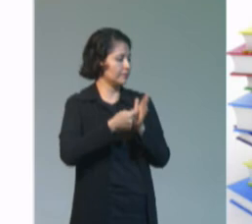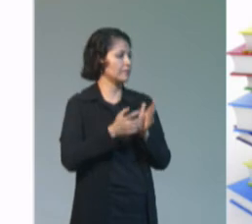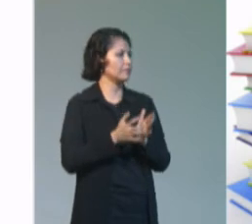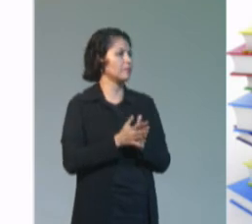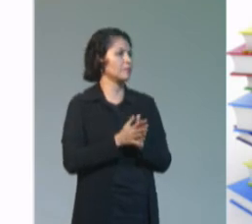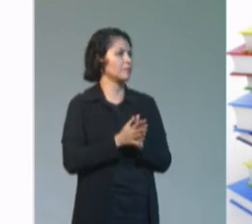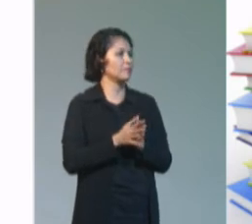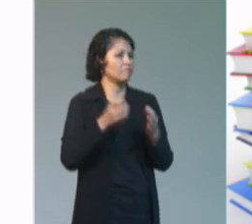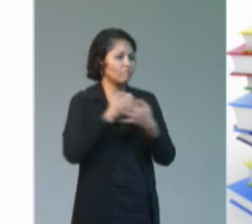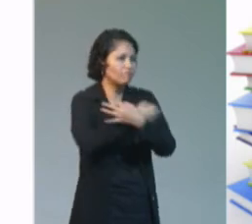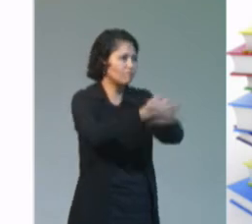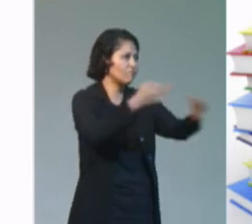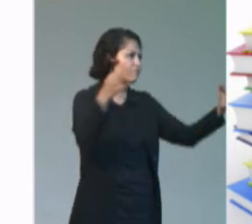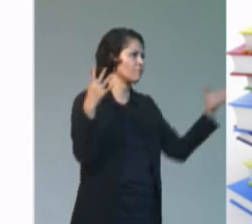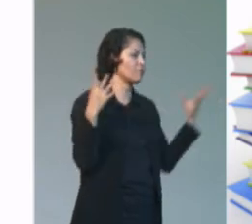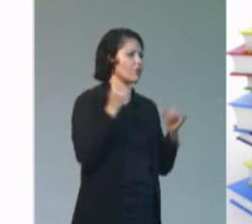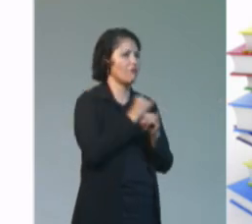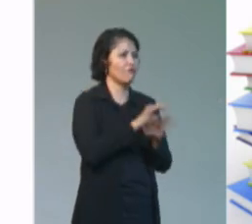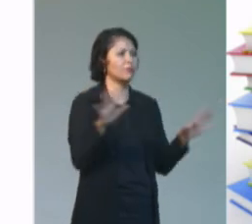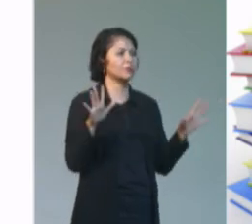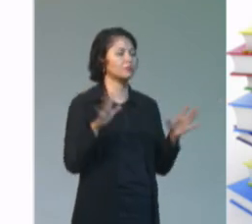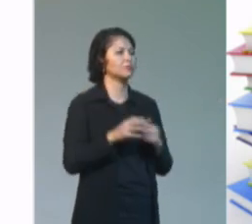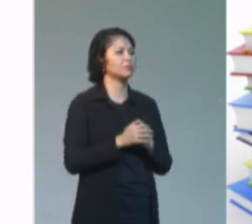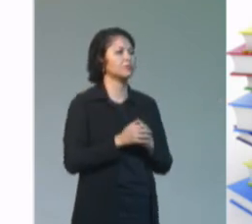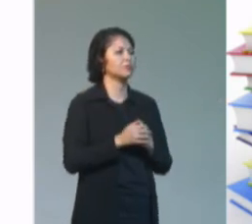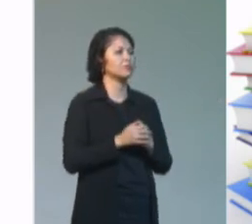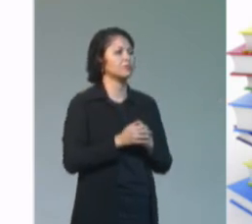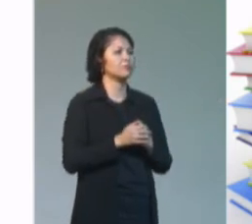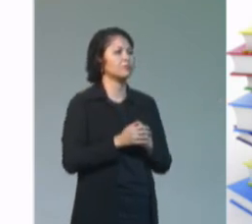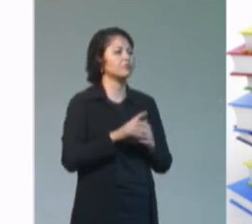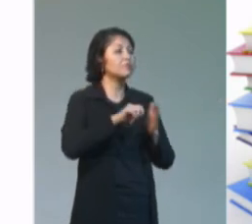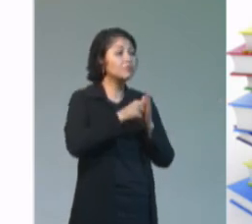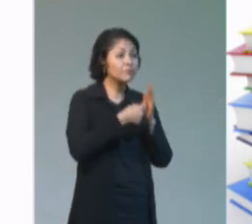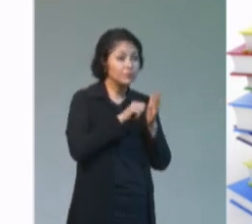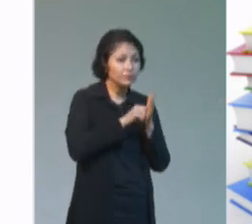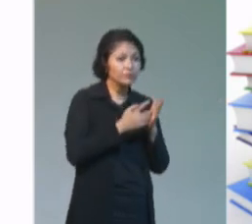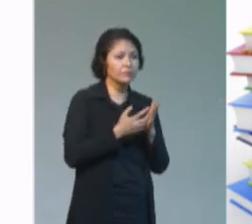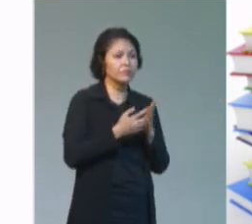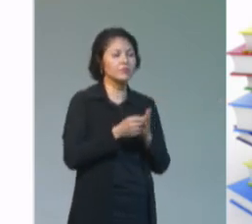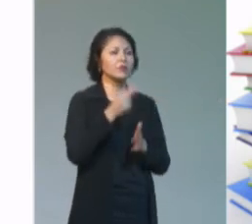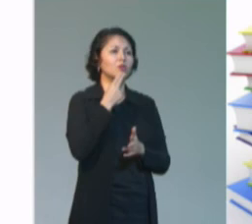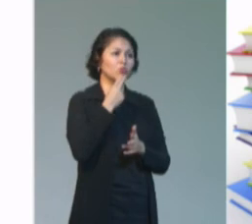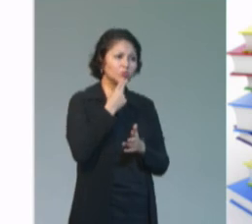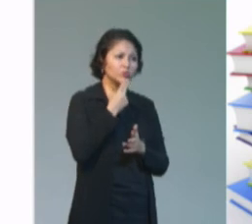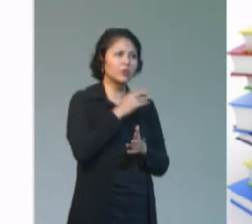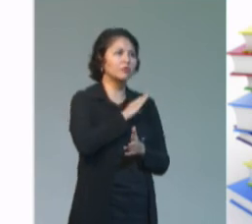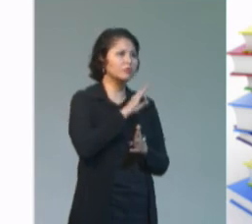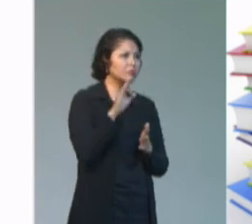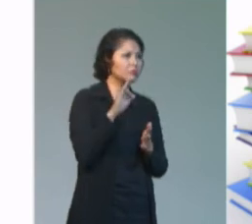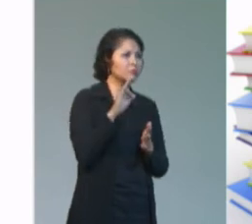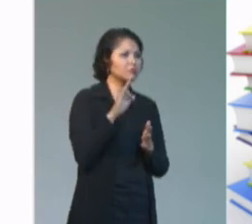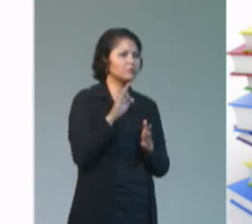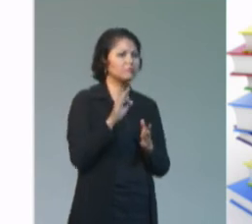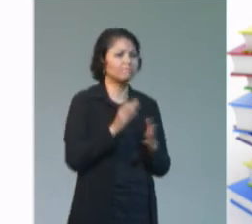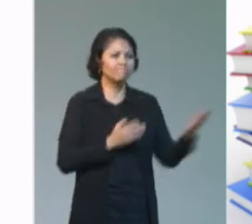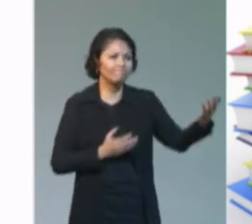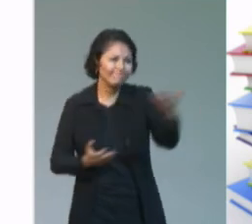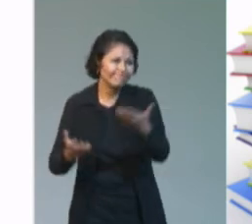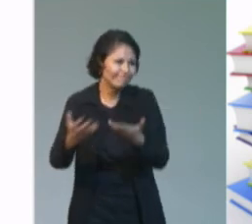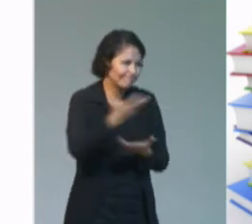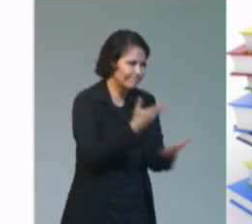transmitir información de manera lineal sino que la tecnología también nos debe servir para crear entornos colaborativos